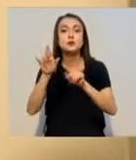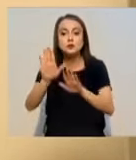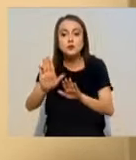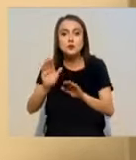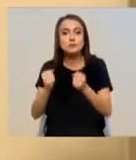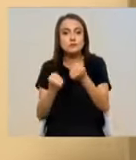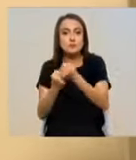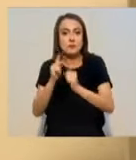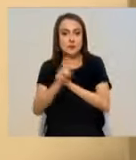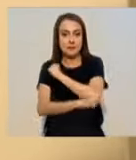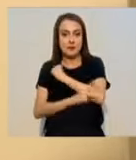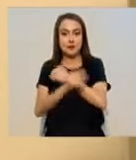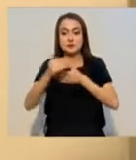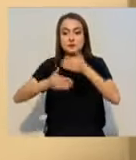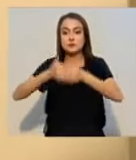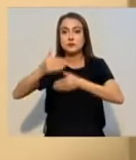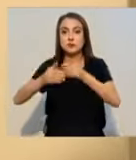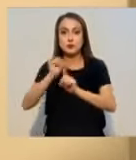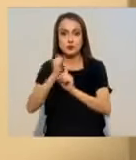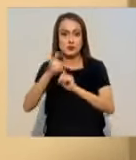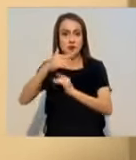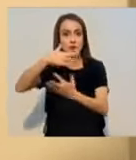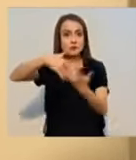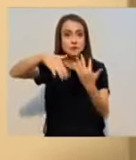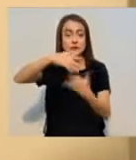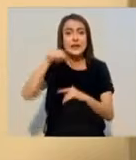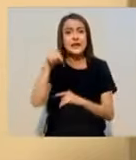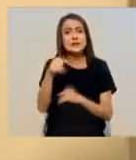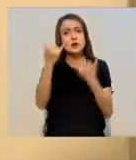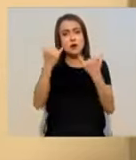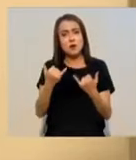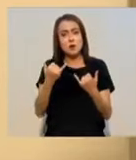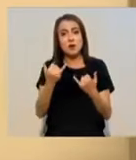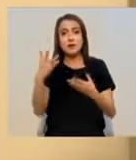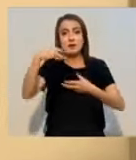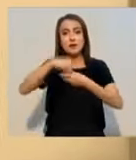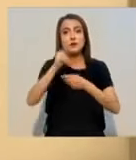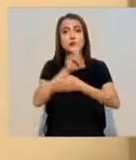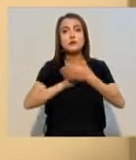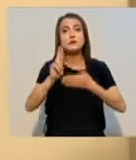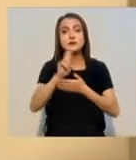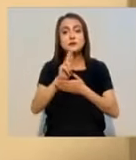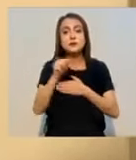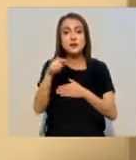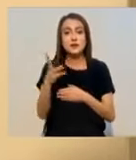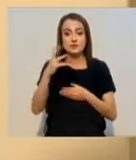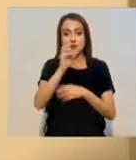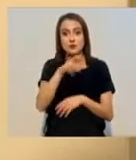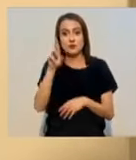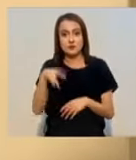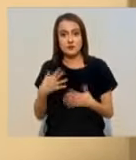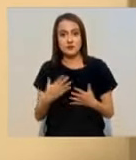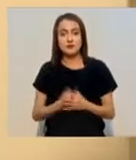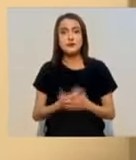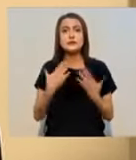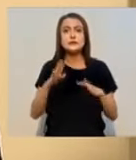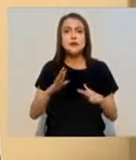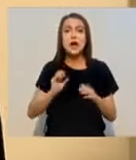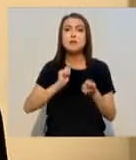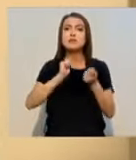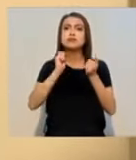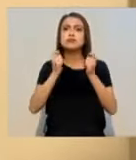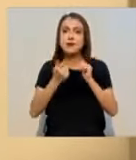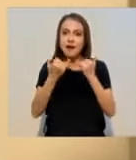a su país y ascender socialmente. Esta visión se cristaliza en las universidades públicas y en la Universidad de Costa Rica, que se